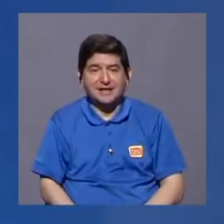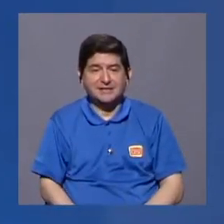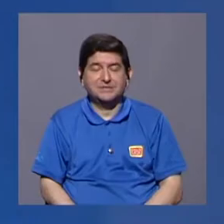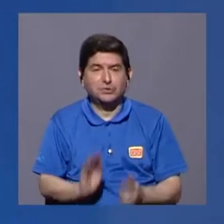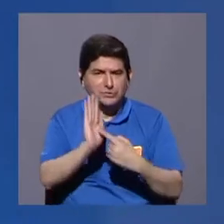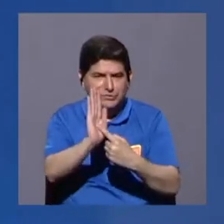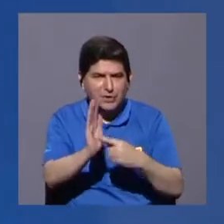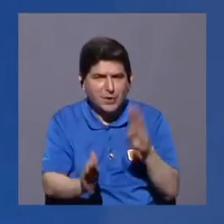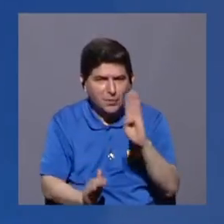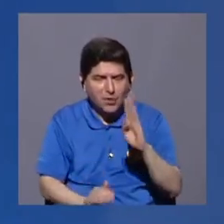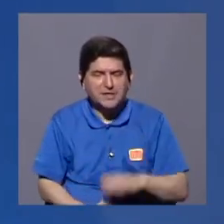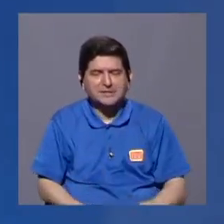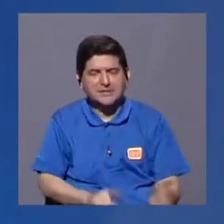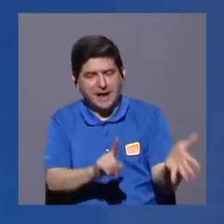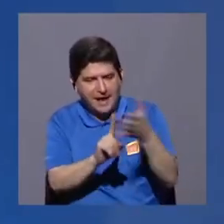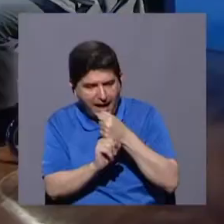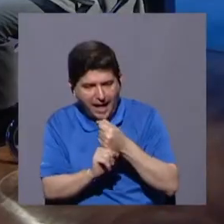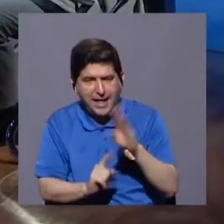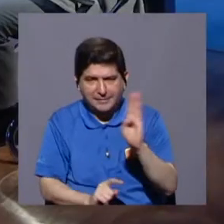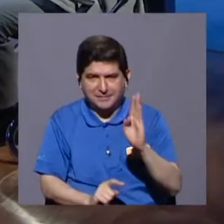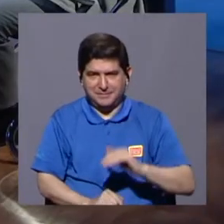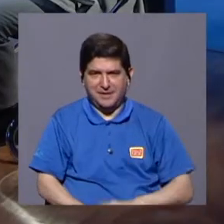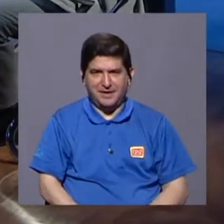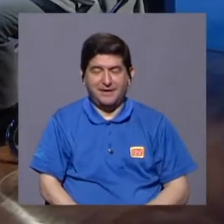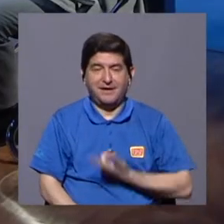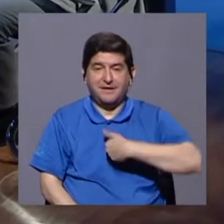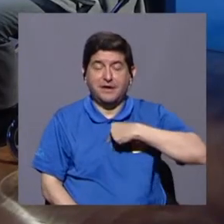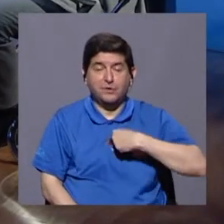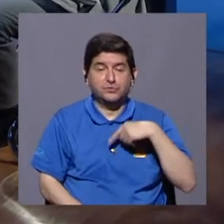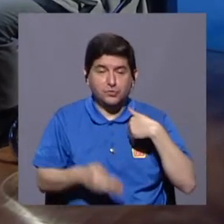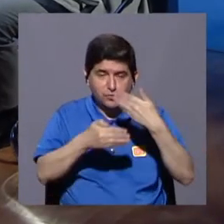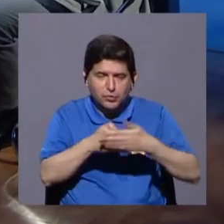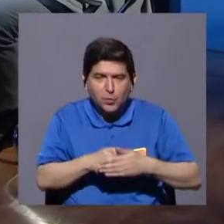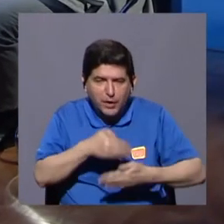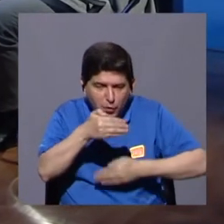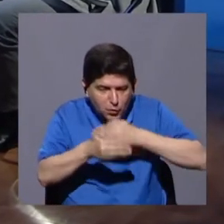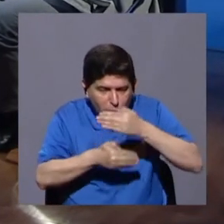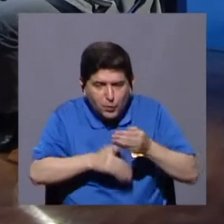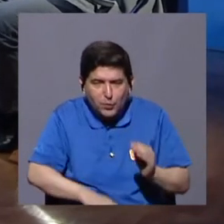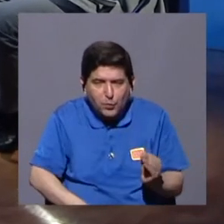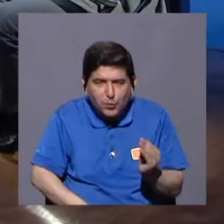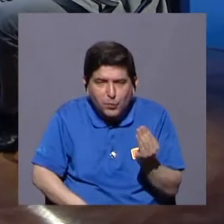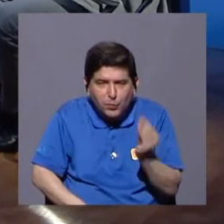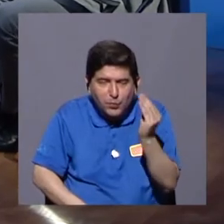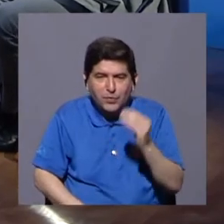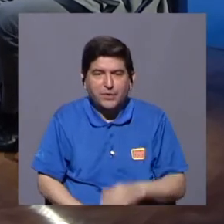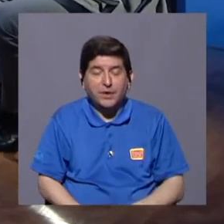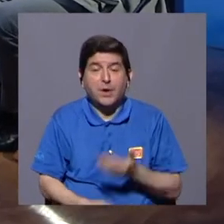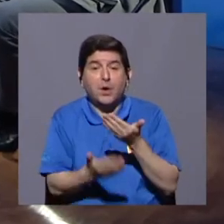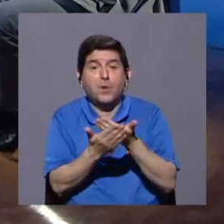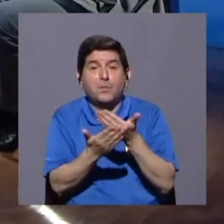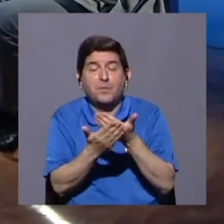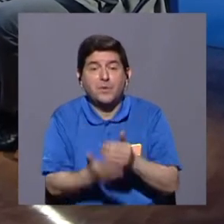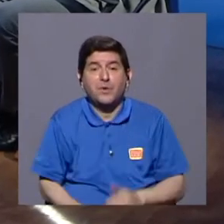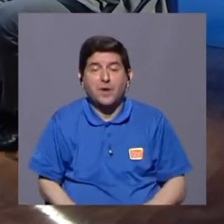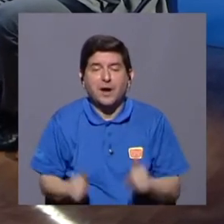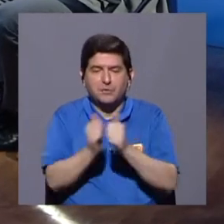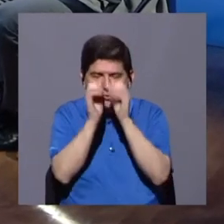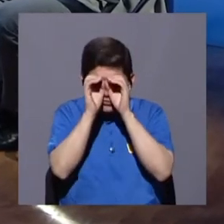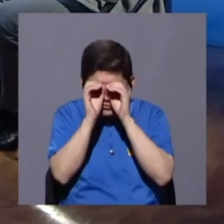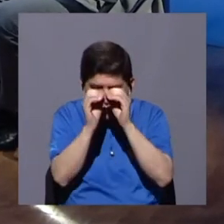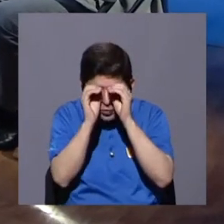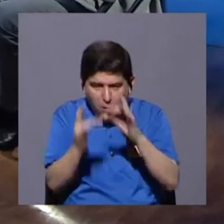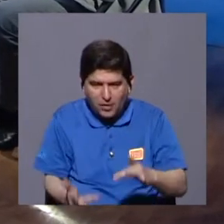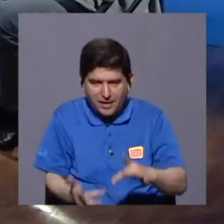pescamos esas bacterias y las hacemos crecer y luego probamos la afinidad con un microscopio especial